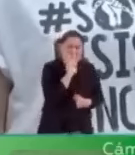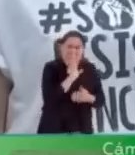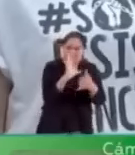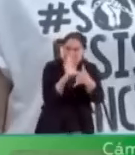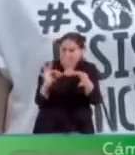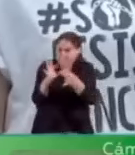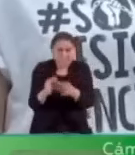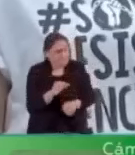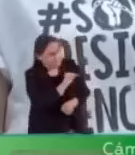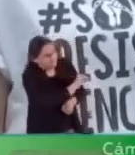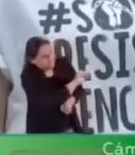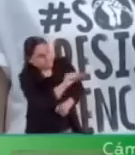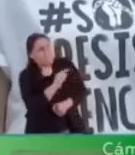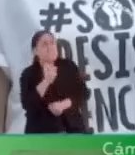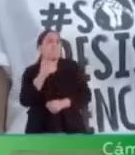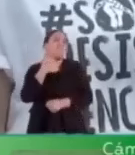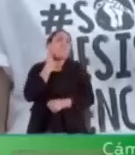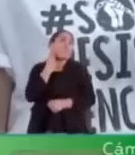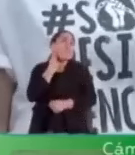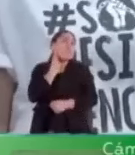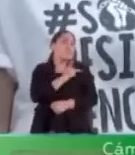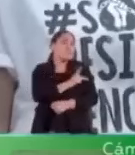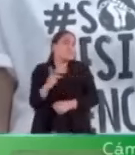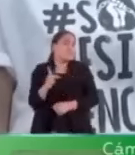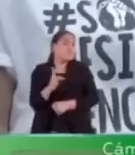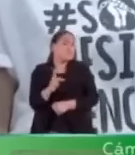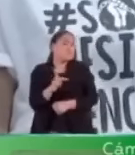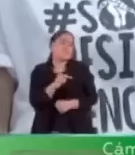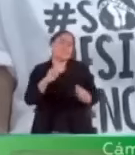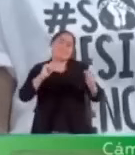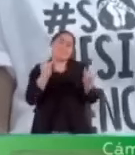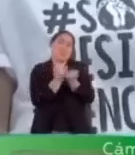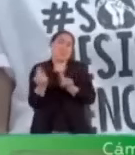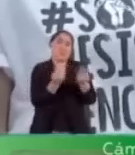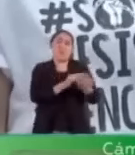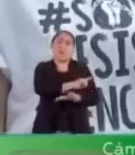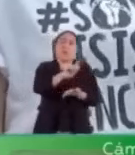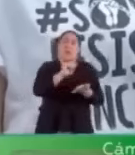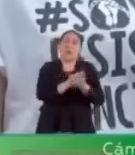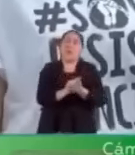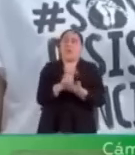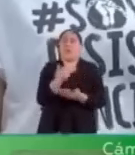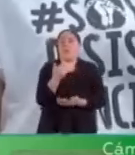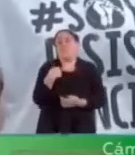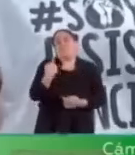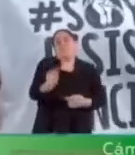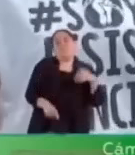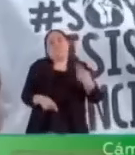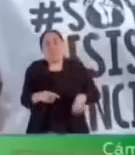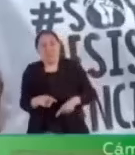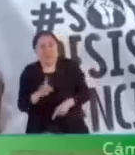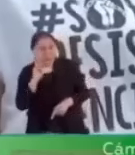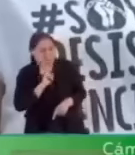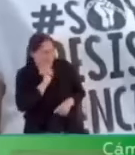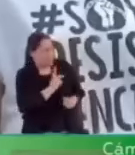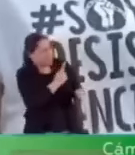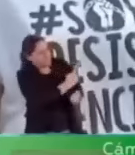leerla tantito. O más bien, están intentando desvirtuarla, distorsionarla y manipularla para ver si chicle y pega y medio la